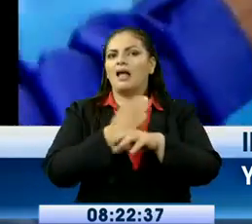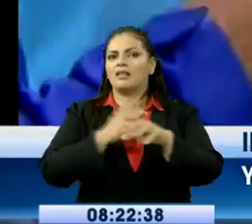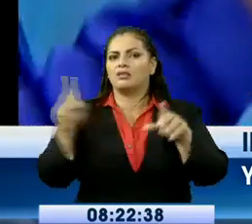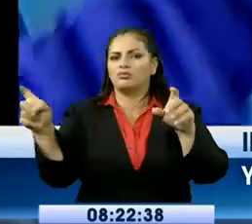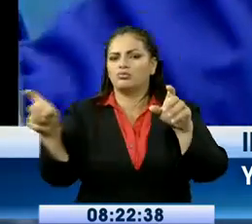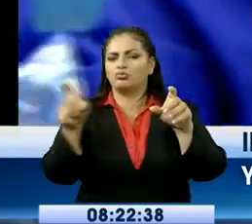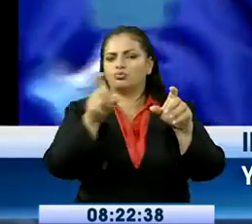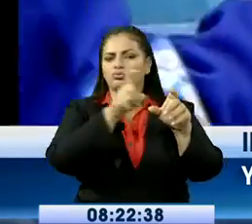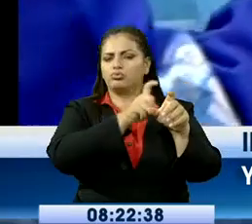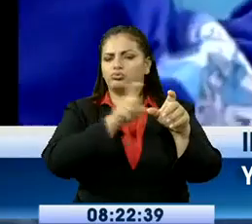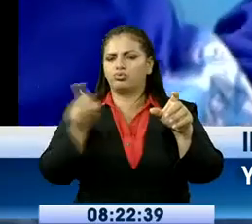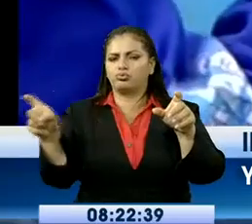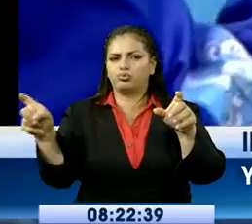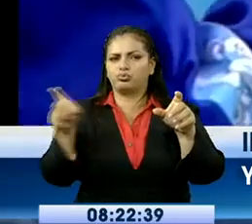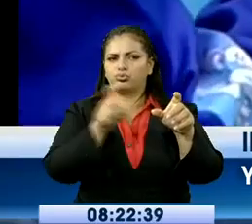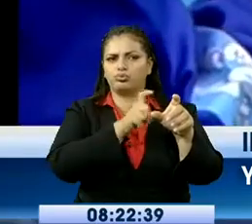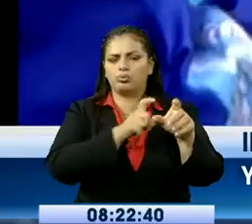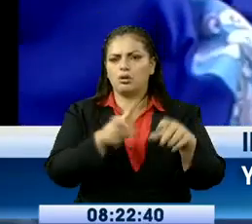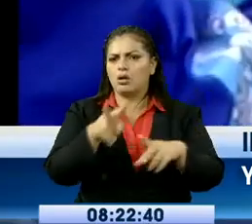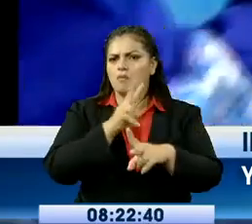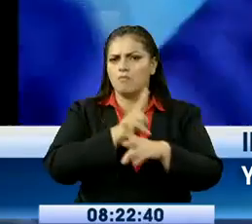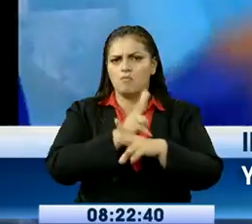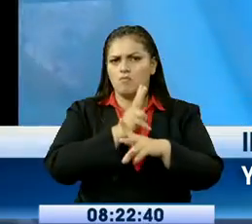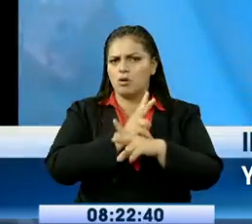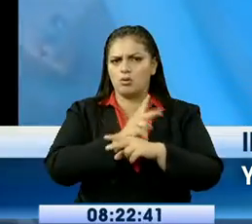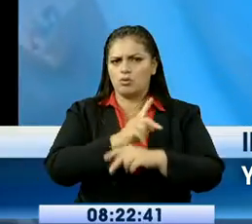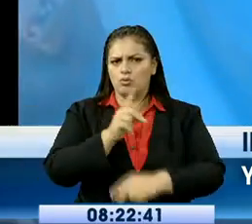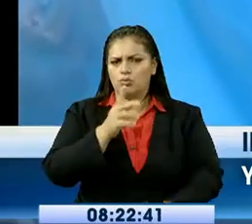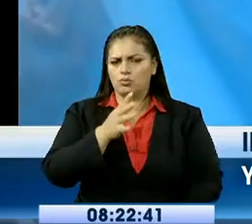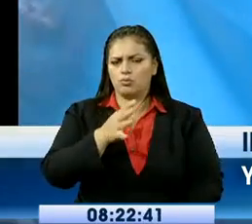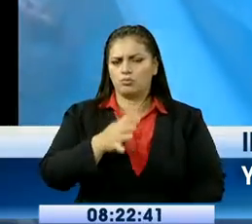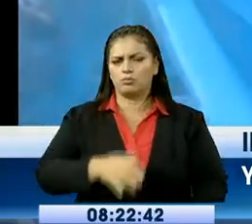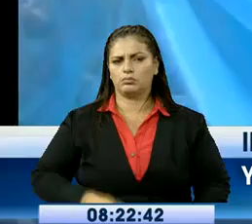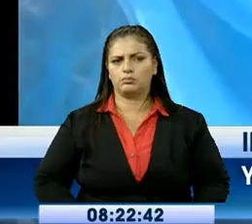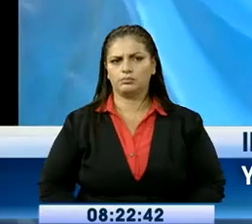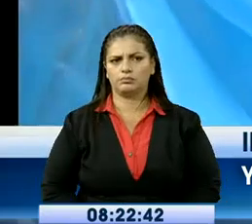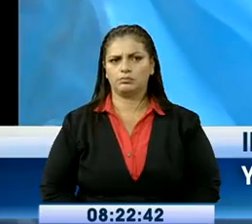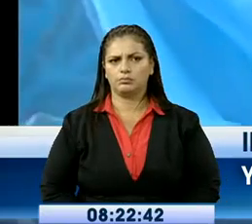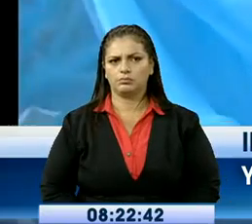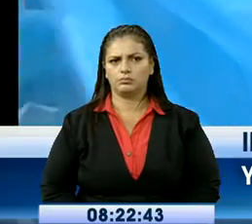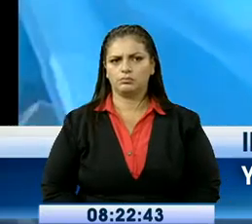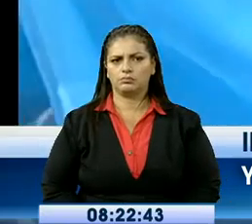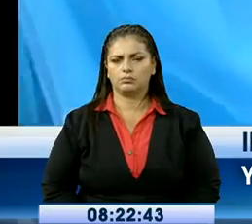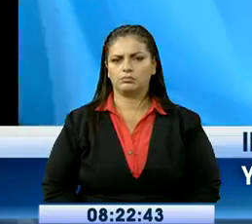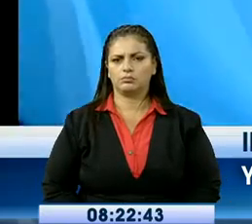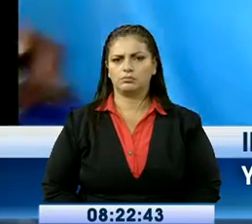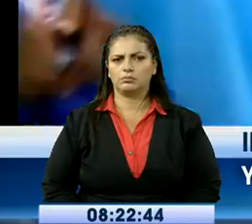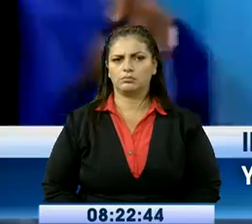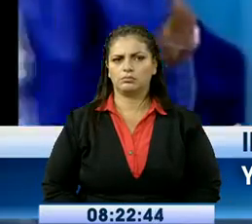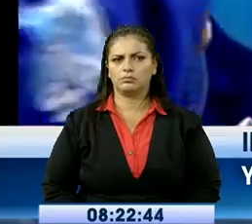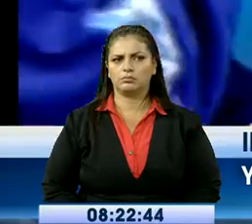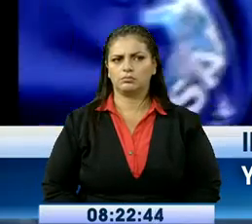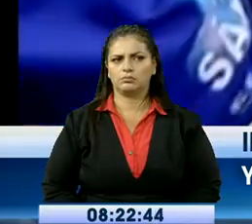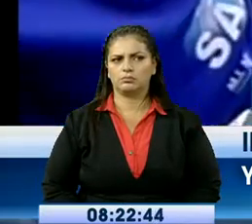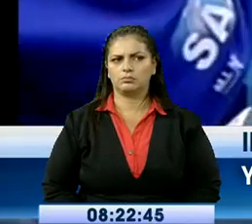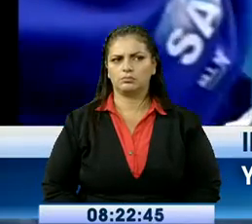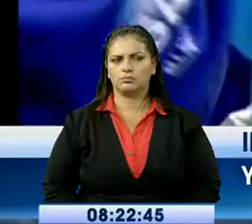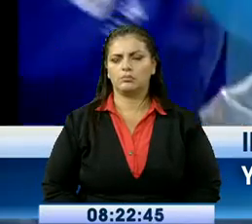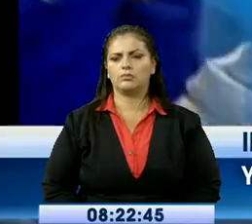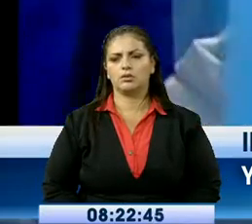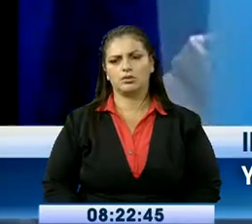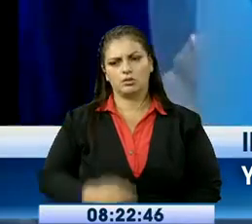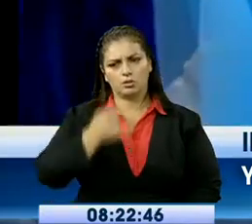no afecta a las personas. El mosquito llega, entra, se queda ahí mismo una vez. No afecta a ninguna persona. No. A la criatura tiene que tener cuidado nada